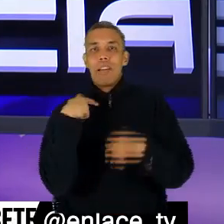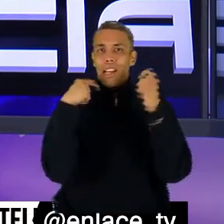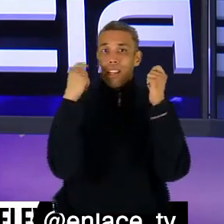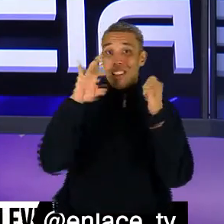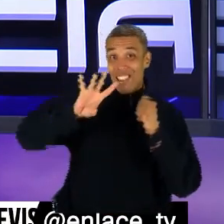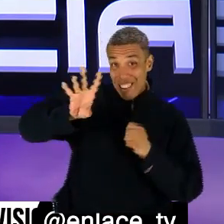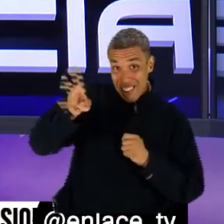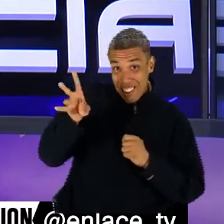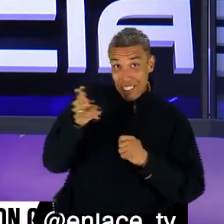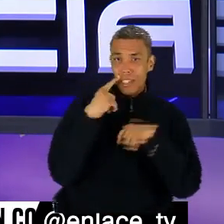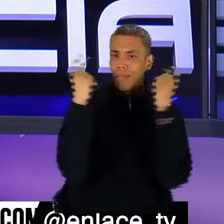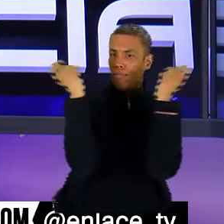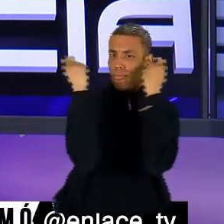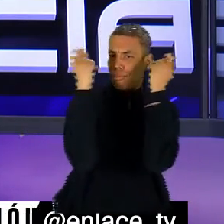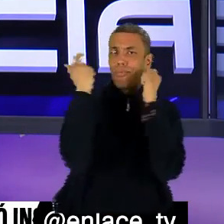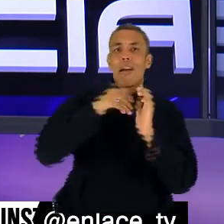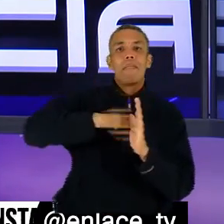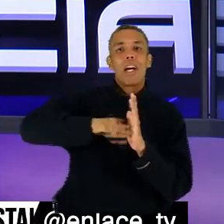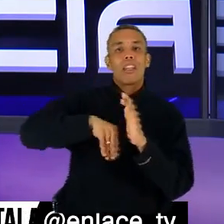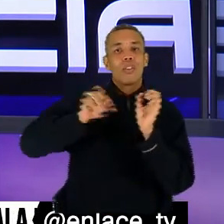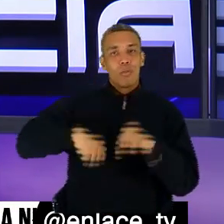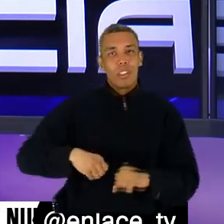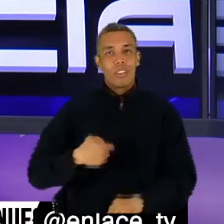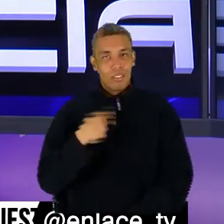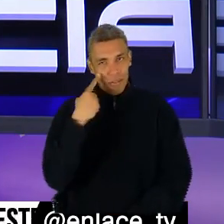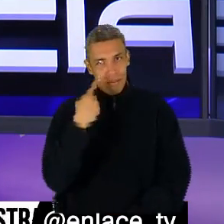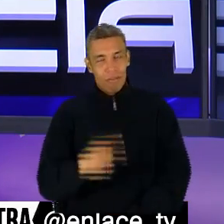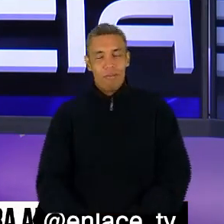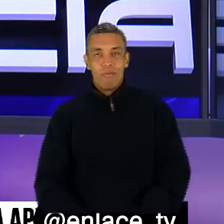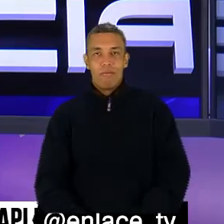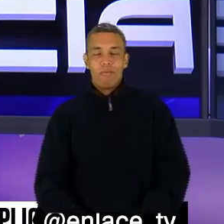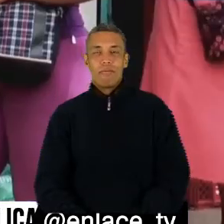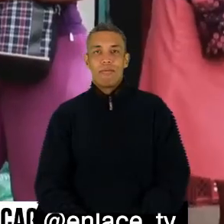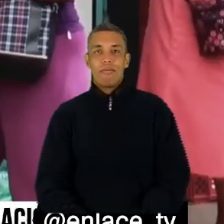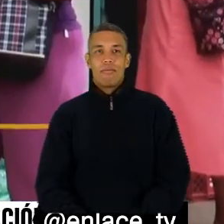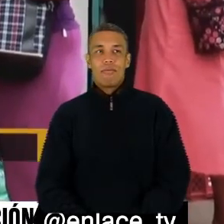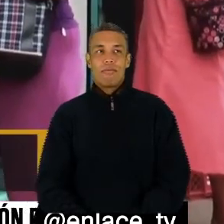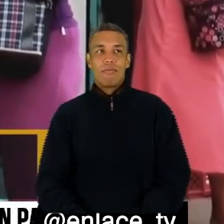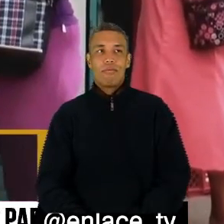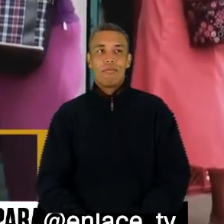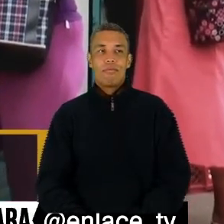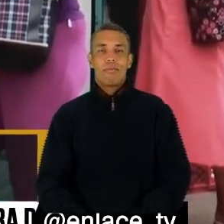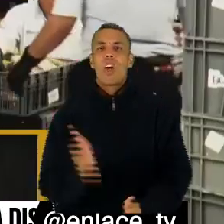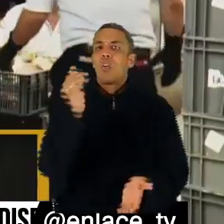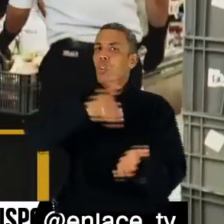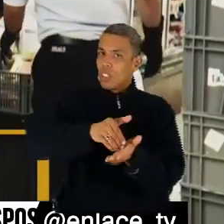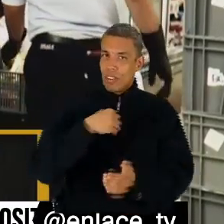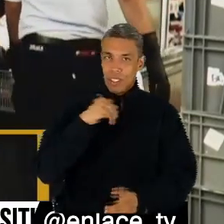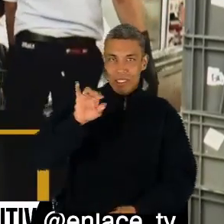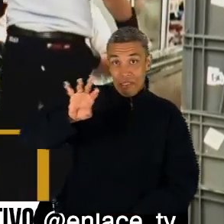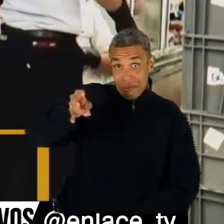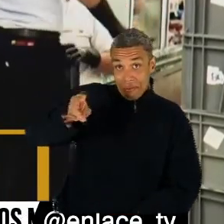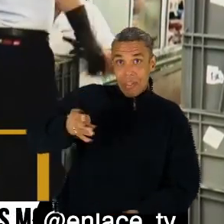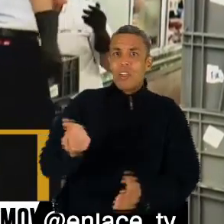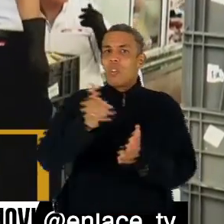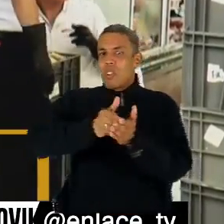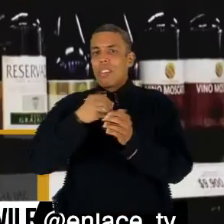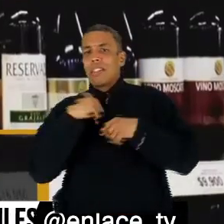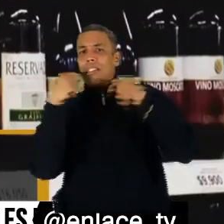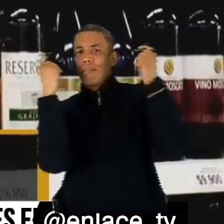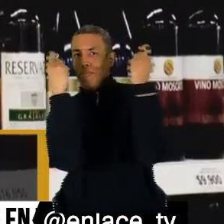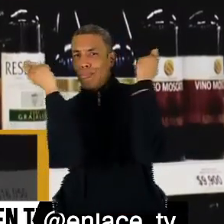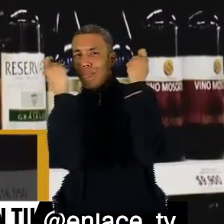especiales ofrecerá este establecimiento comercial. De nuevo el madrugón llega a autoservicio La Quinta. Este es el segundo